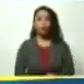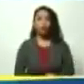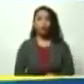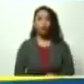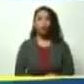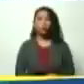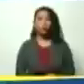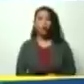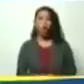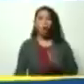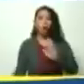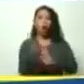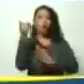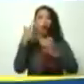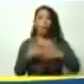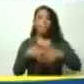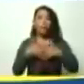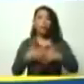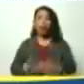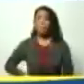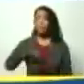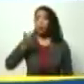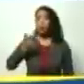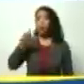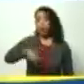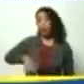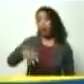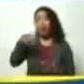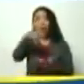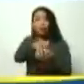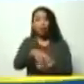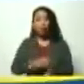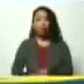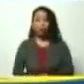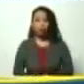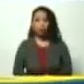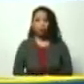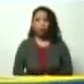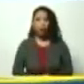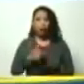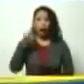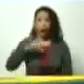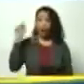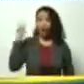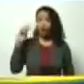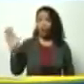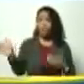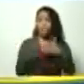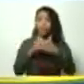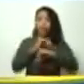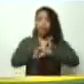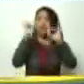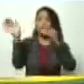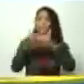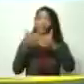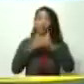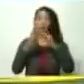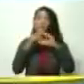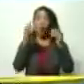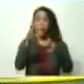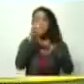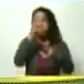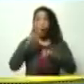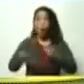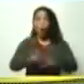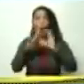contra las empresas fundamentales del estado a Venezuela le han cerrado las puertas de toda la banca mundial